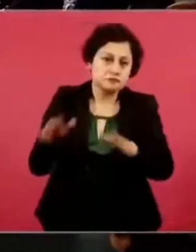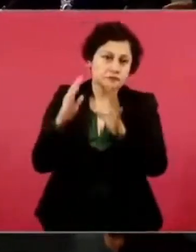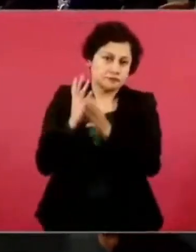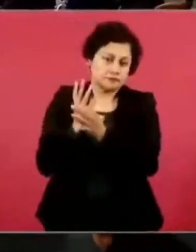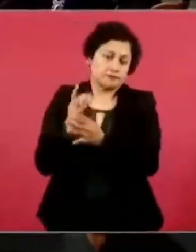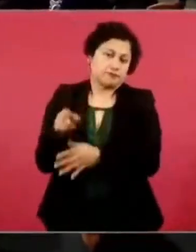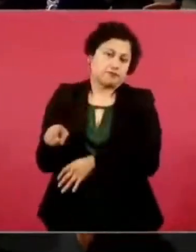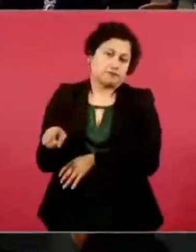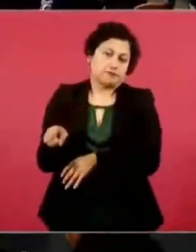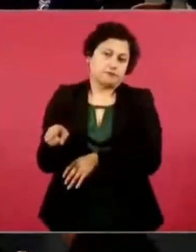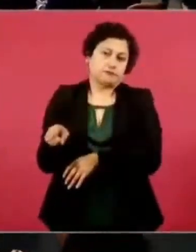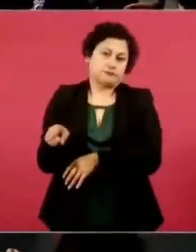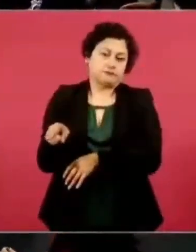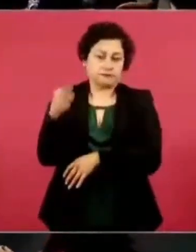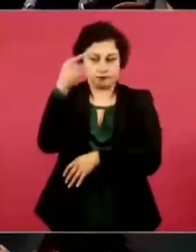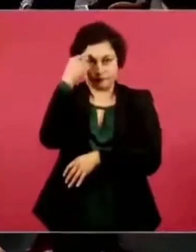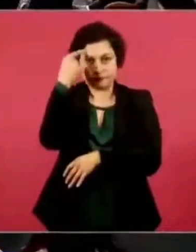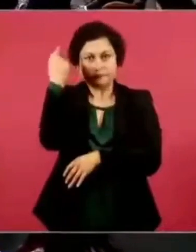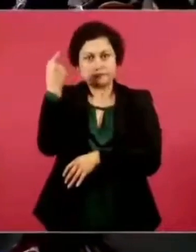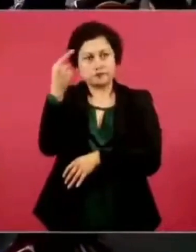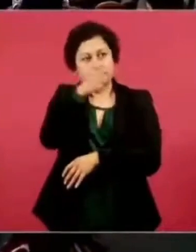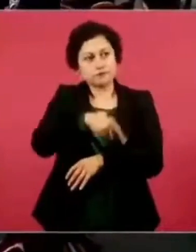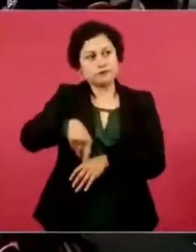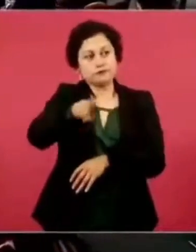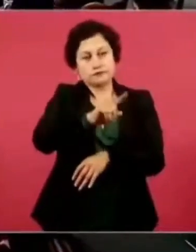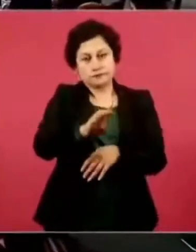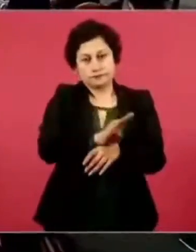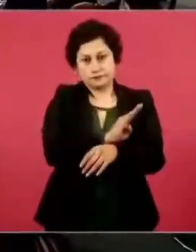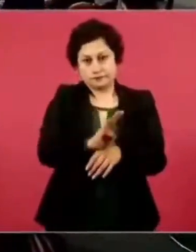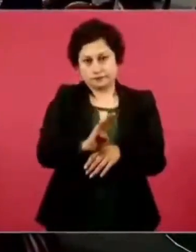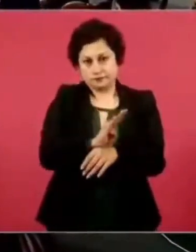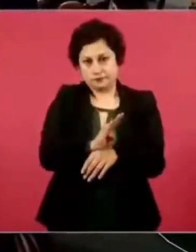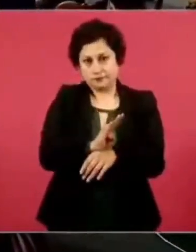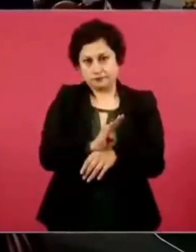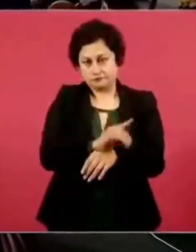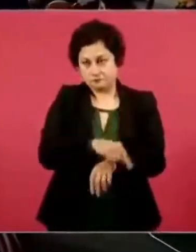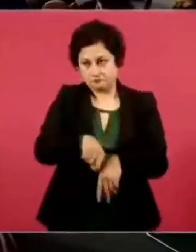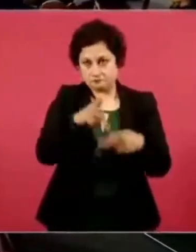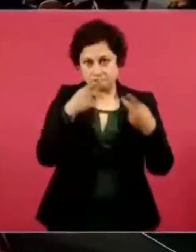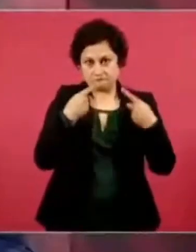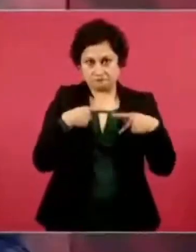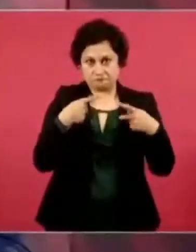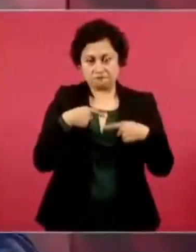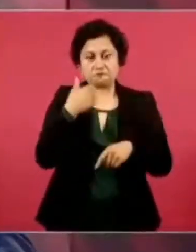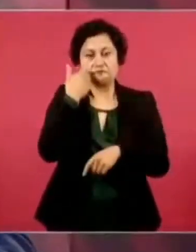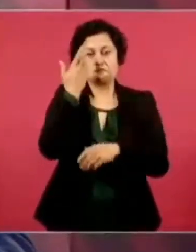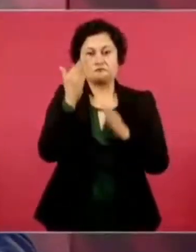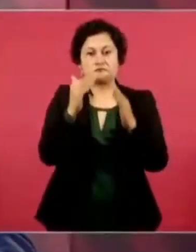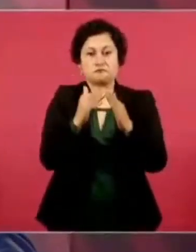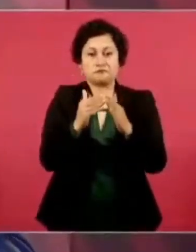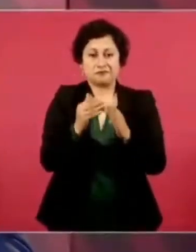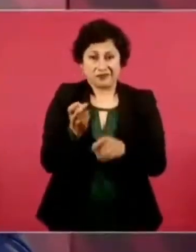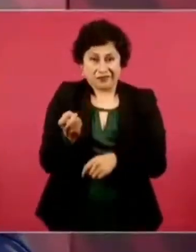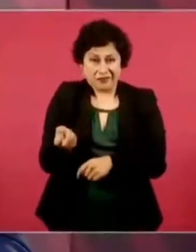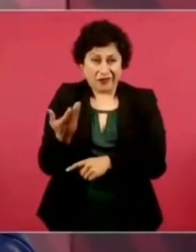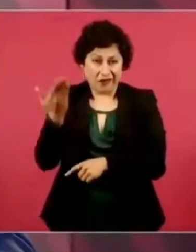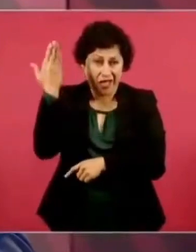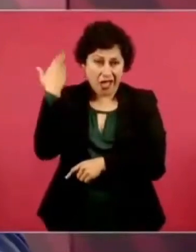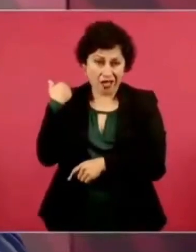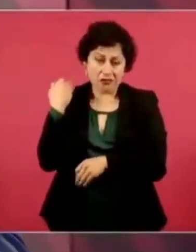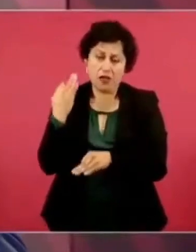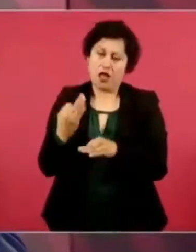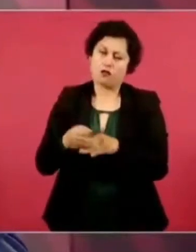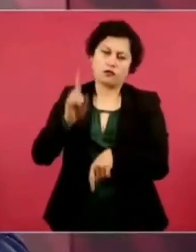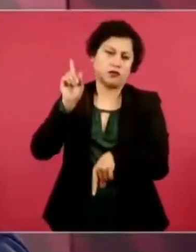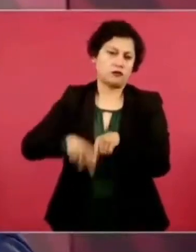a los demandantes de vivienda. Ya eso no existe, ni tampoco en